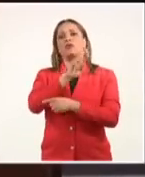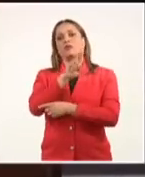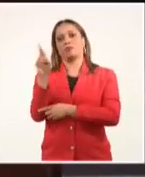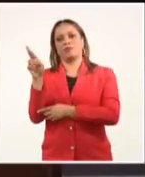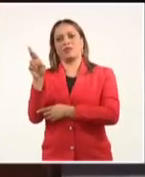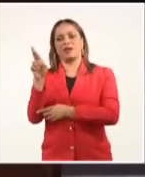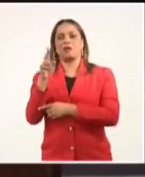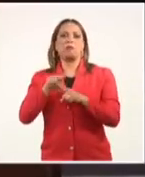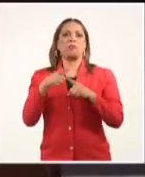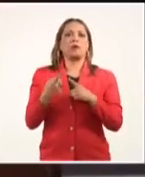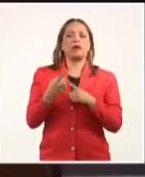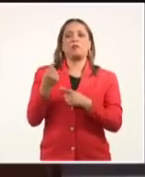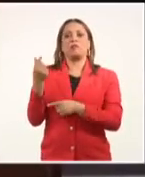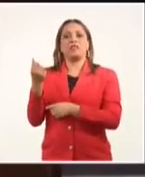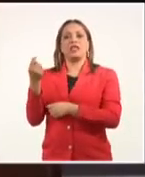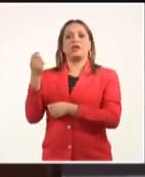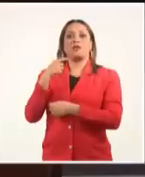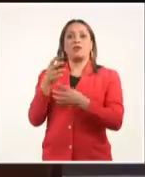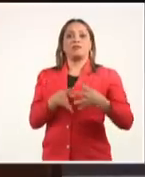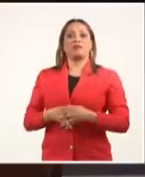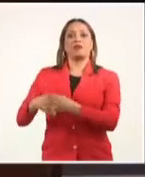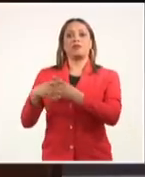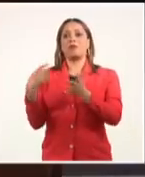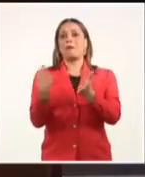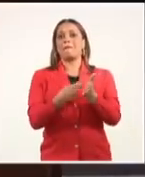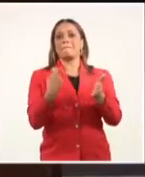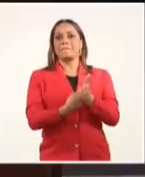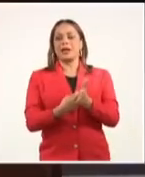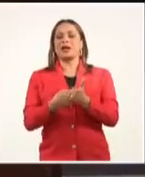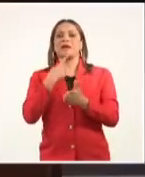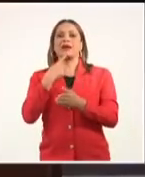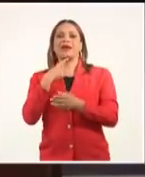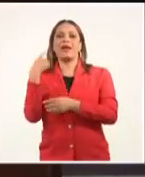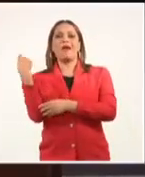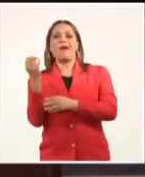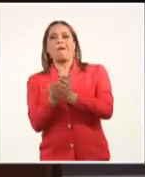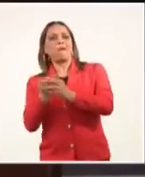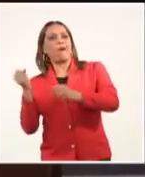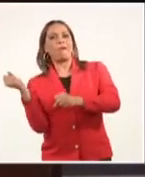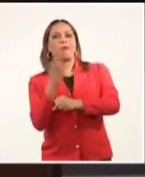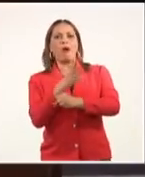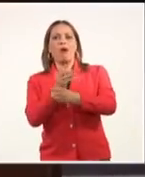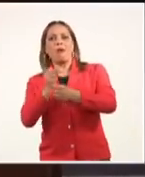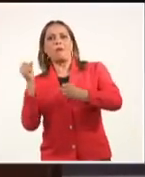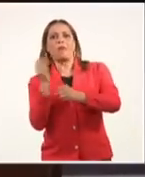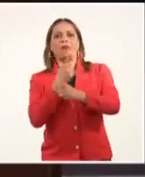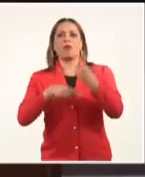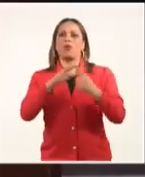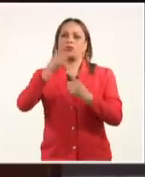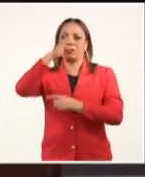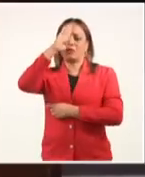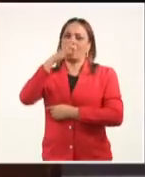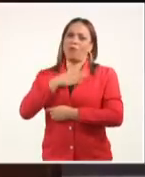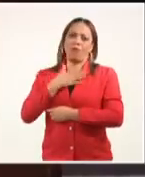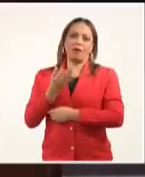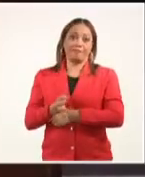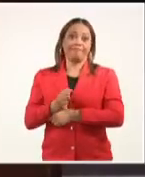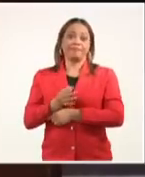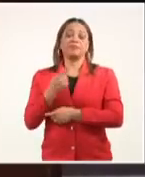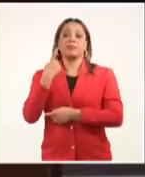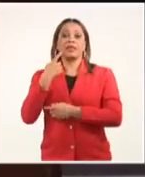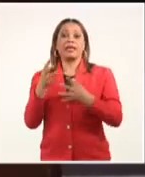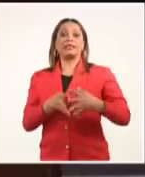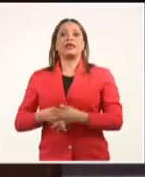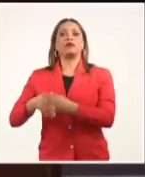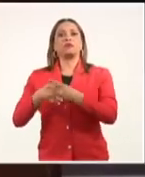de lucro o simplemente por espíritu de siervos. Otros